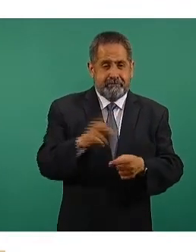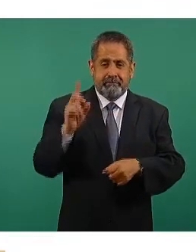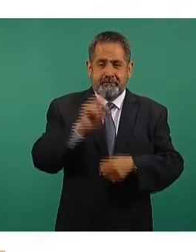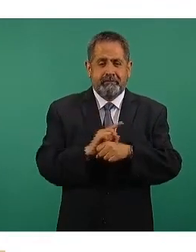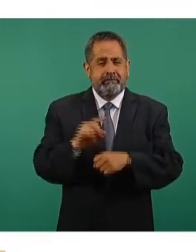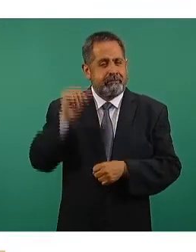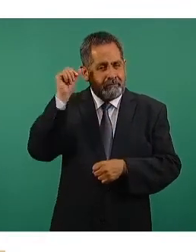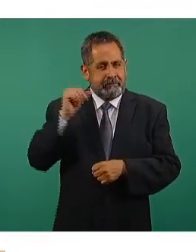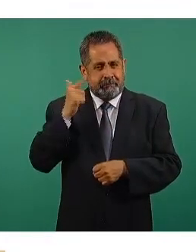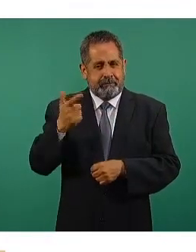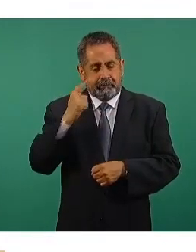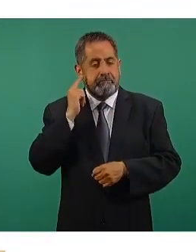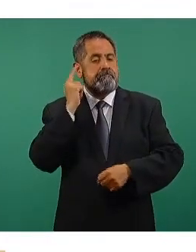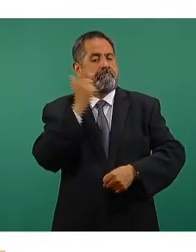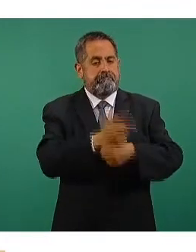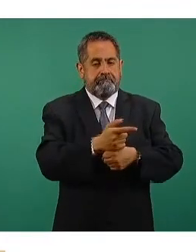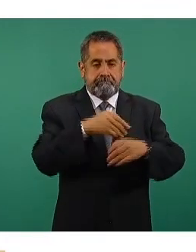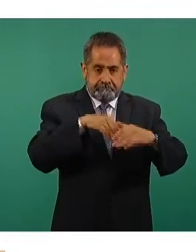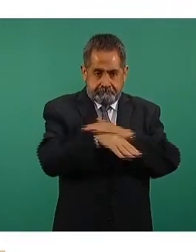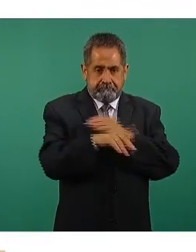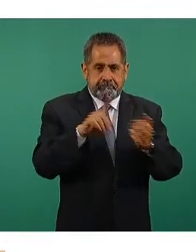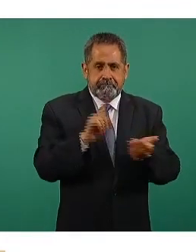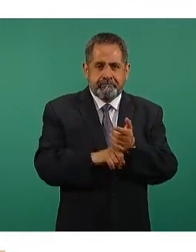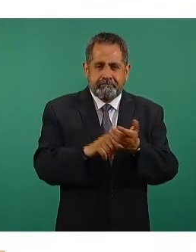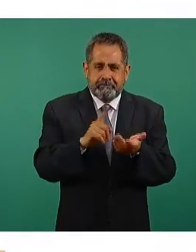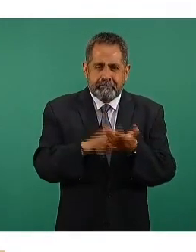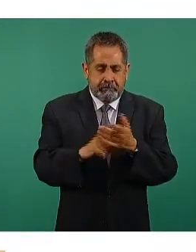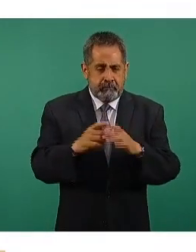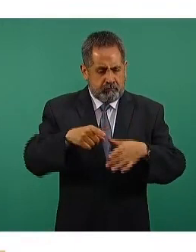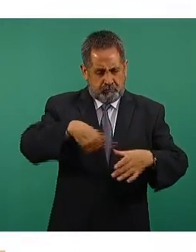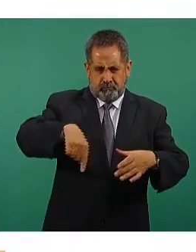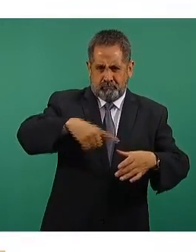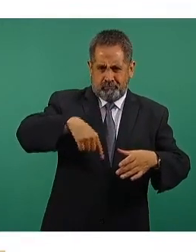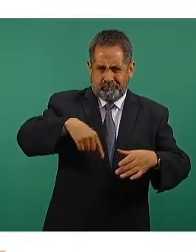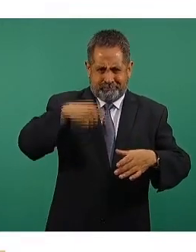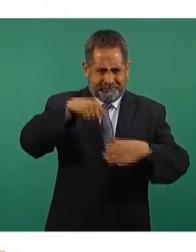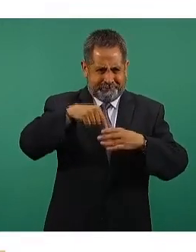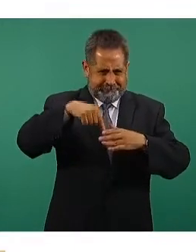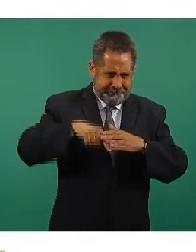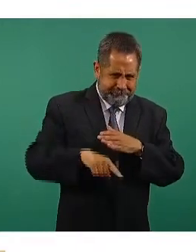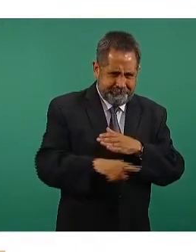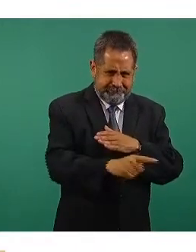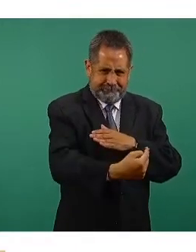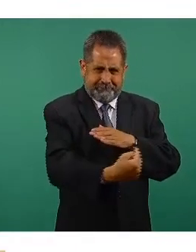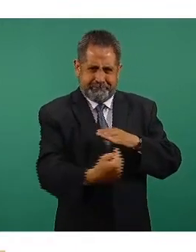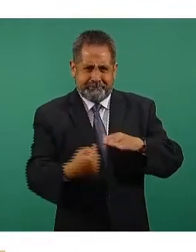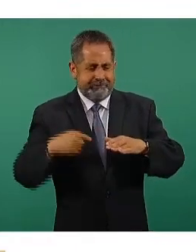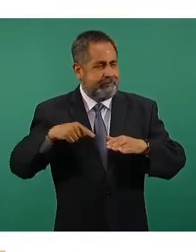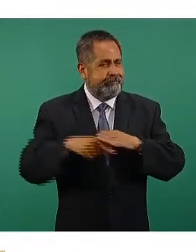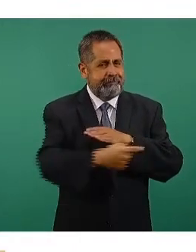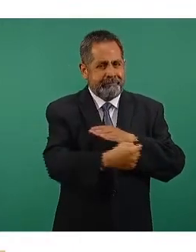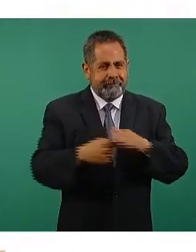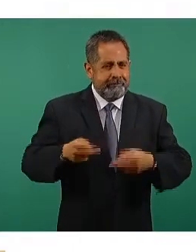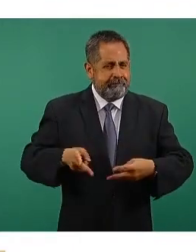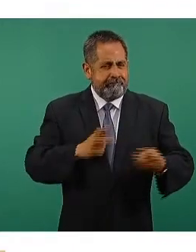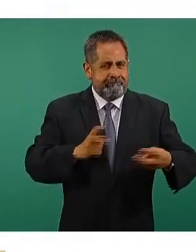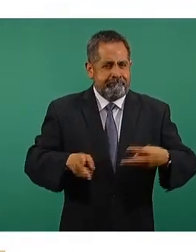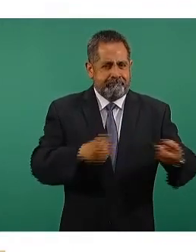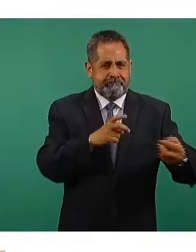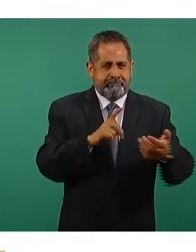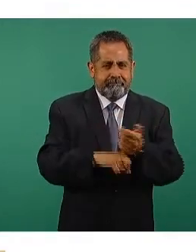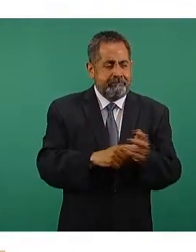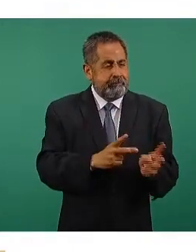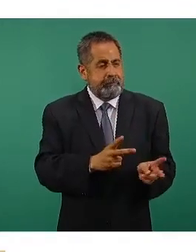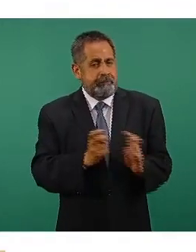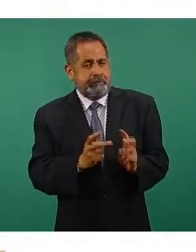abril, se encuentra el orificio, el hoyo dentro del predio que conduce la manguera hacia la